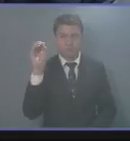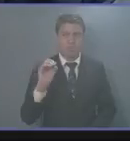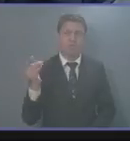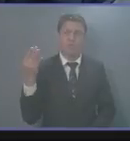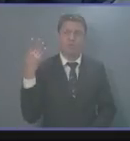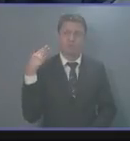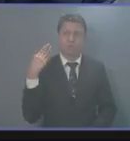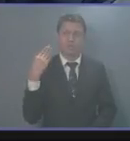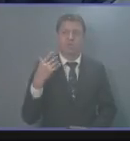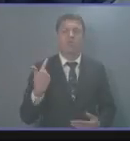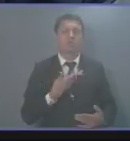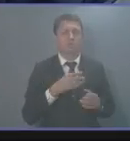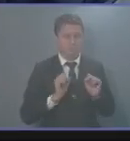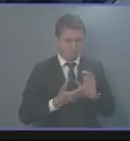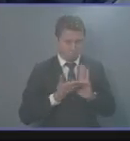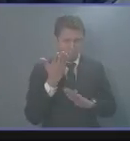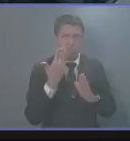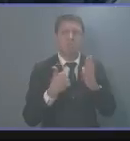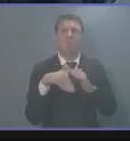2,554%,